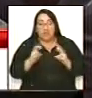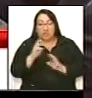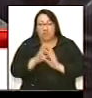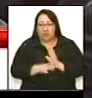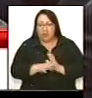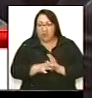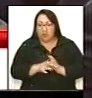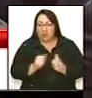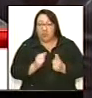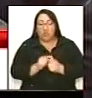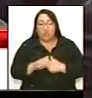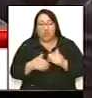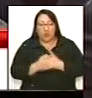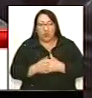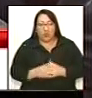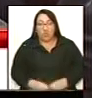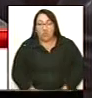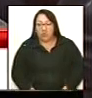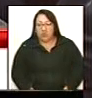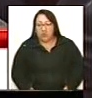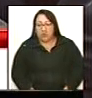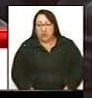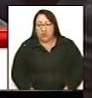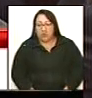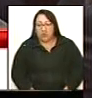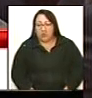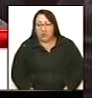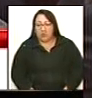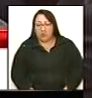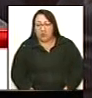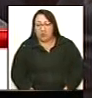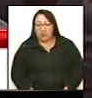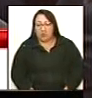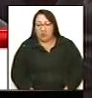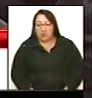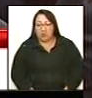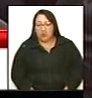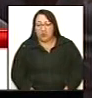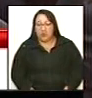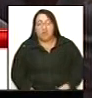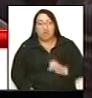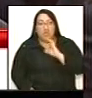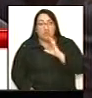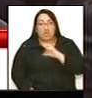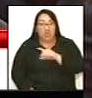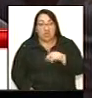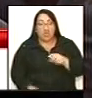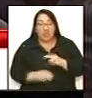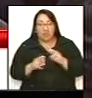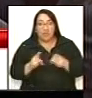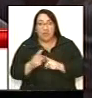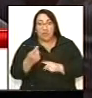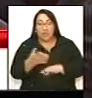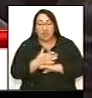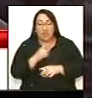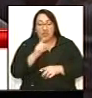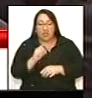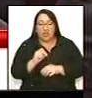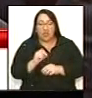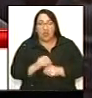presidente, con los comentarios que se han hecho hoy en esta mesa. En primer lugar, lo dijo el